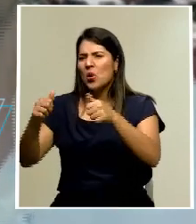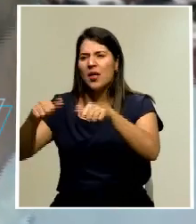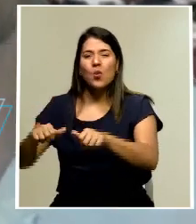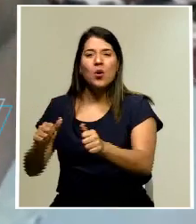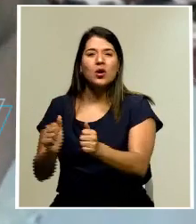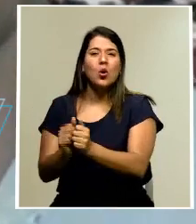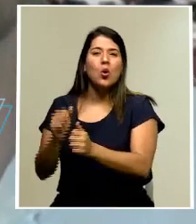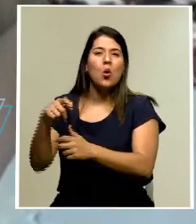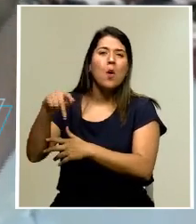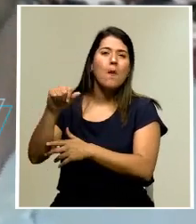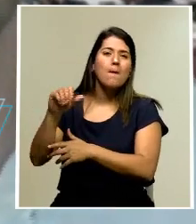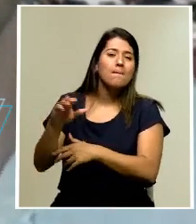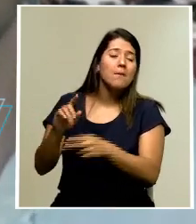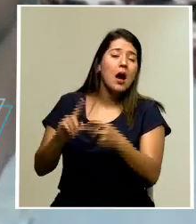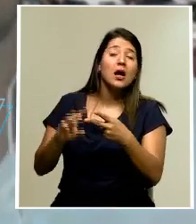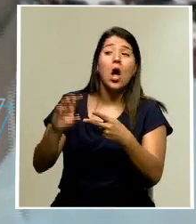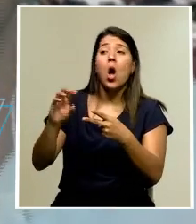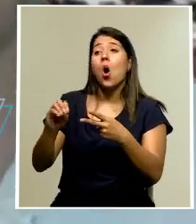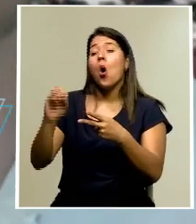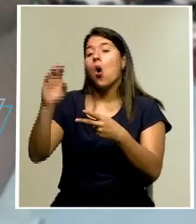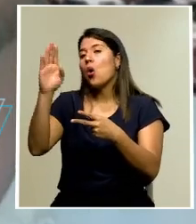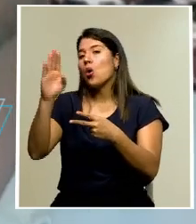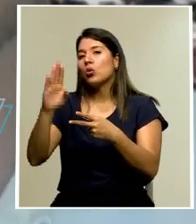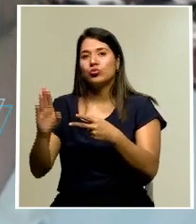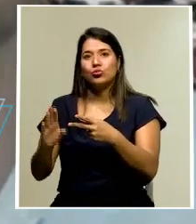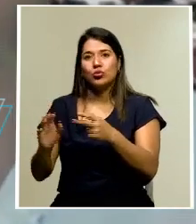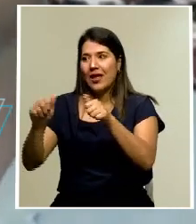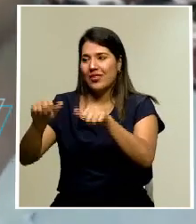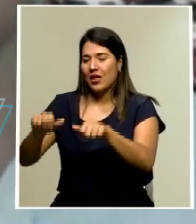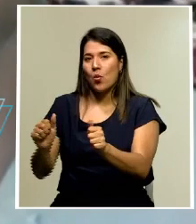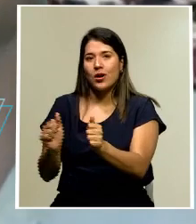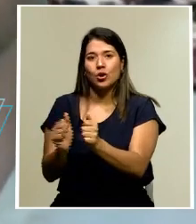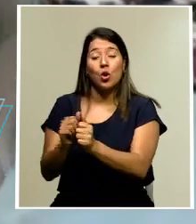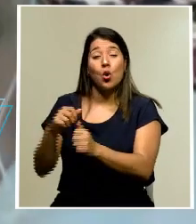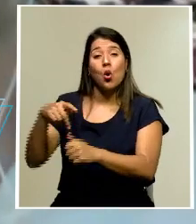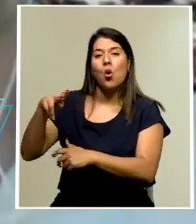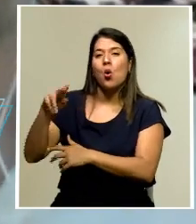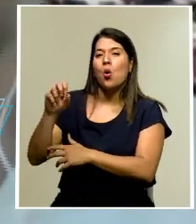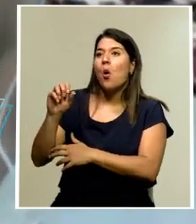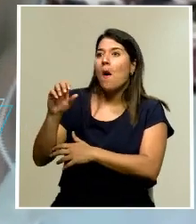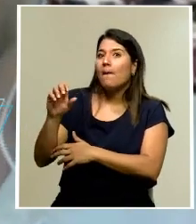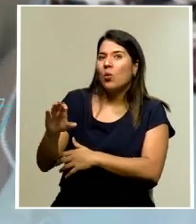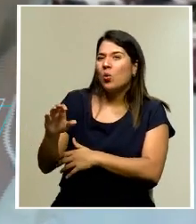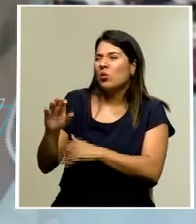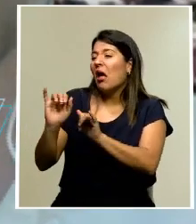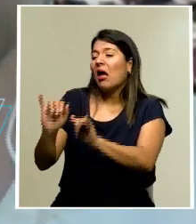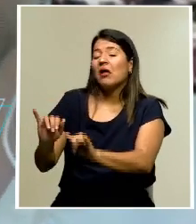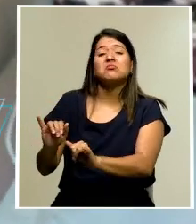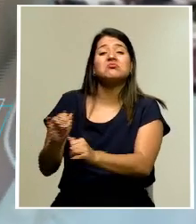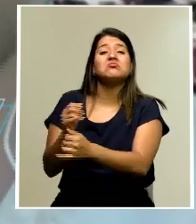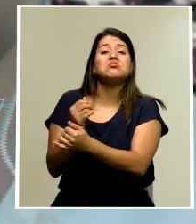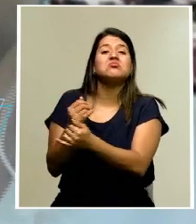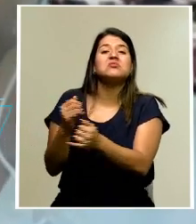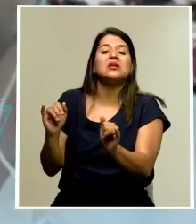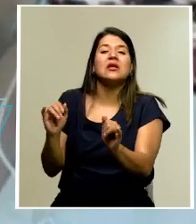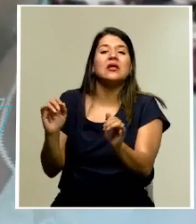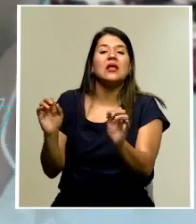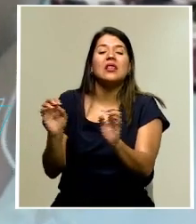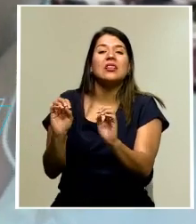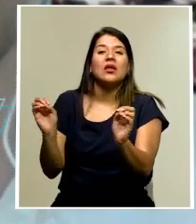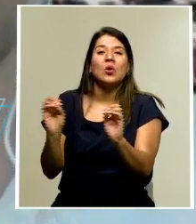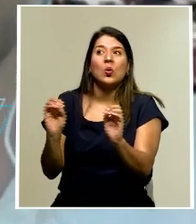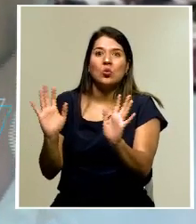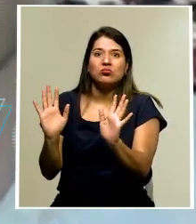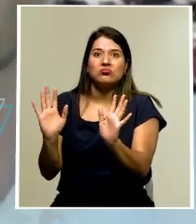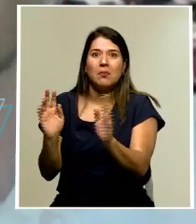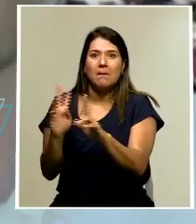centrismo que pudo haberle ofrecido de alguna manera el PAC, ¿verdad? Con el de Luis Guillermo especialmente, o el de Carlos, en